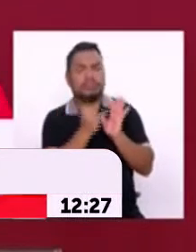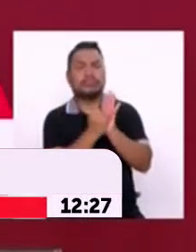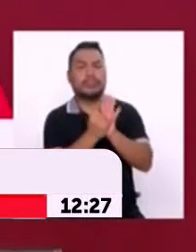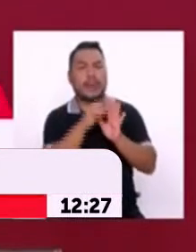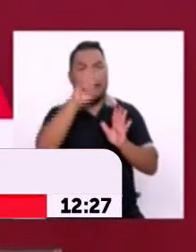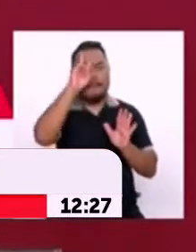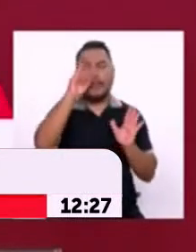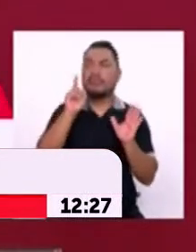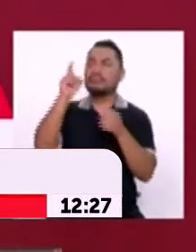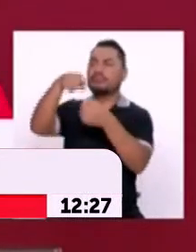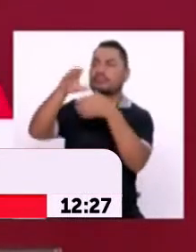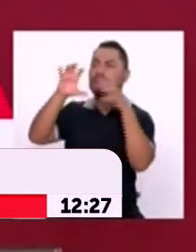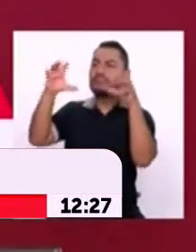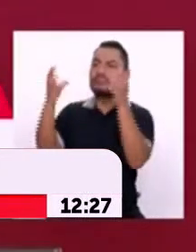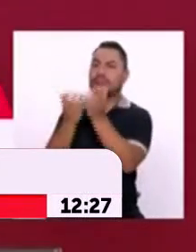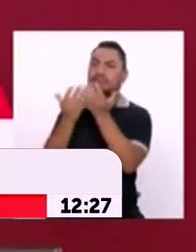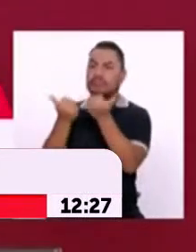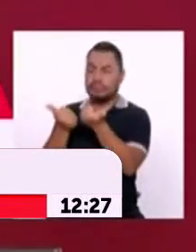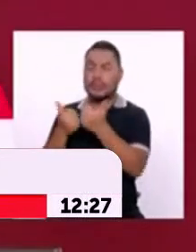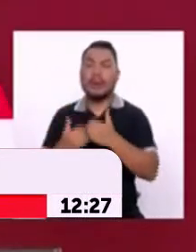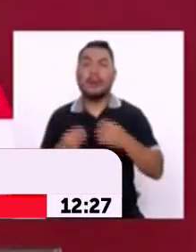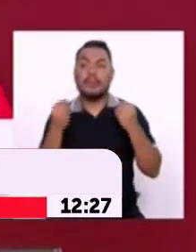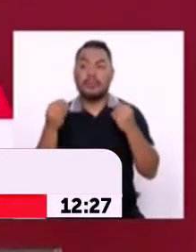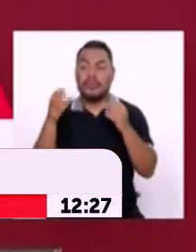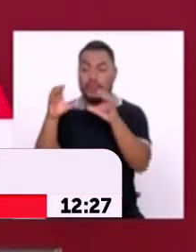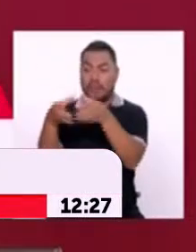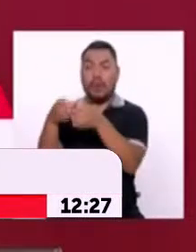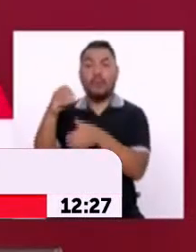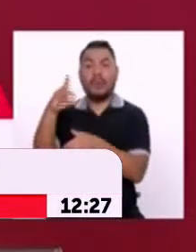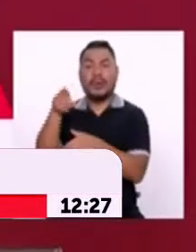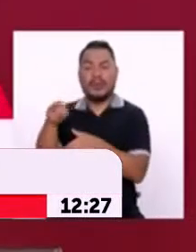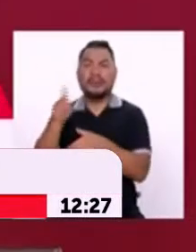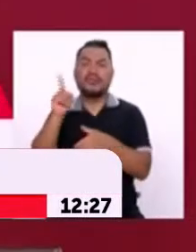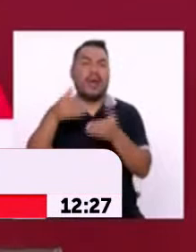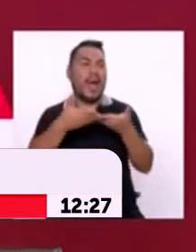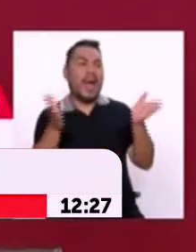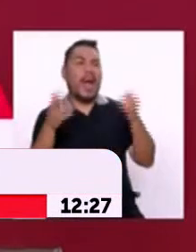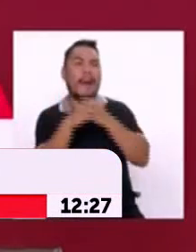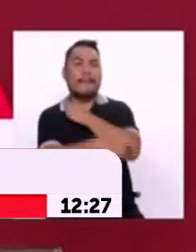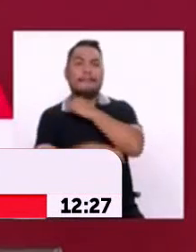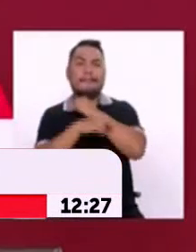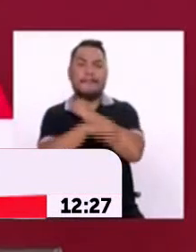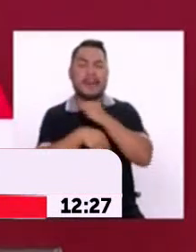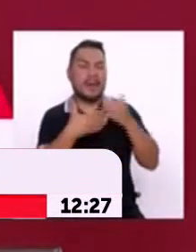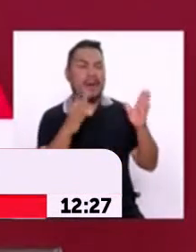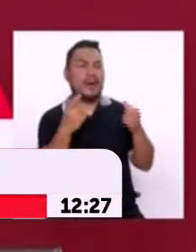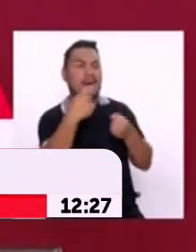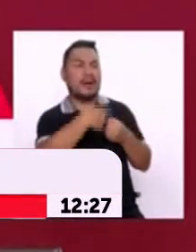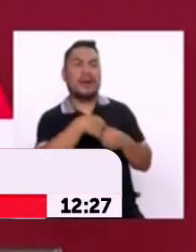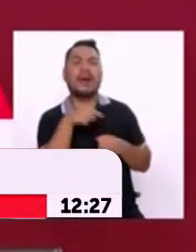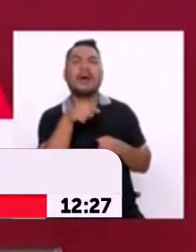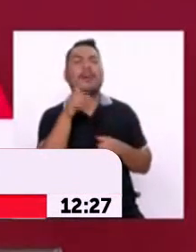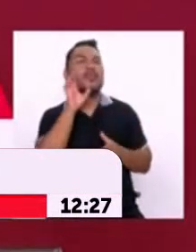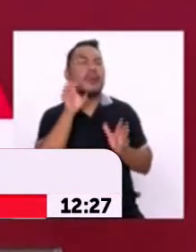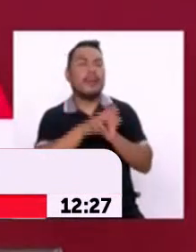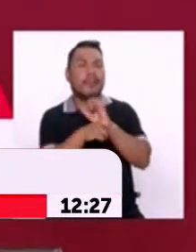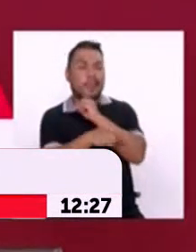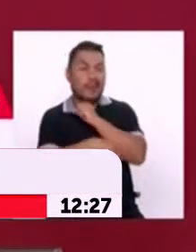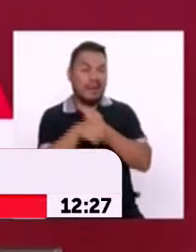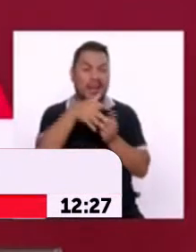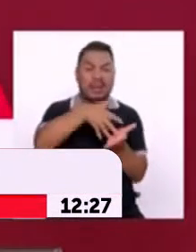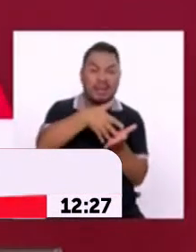Porque la OCDE no le abre las puertas a un país que no tenga credibilidad, que no